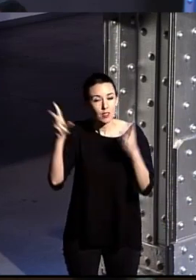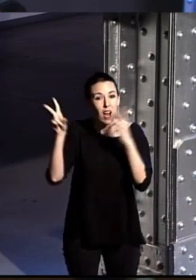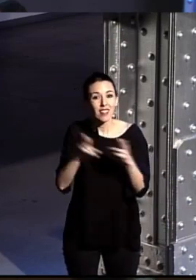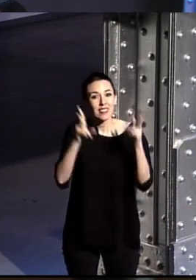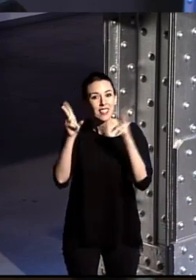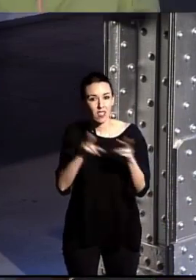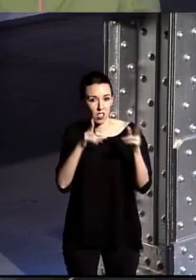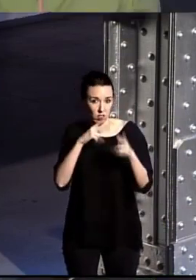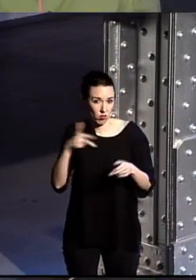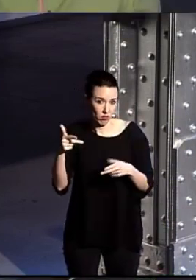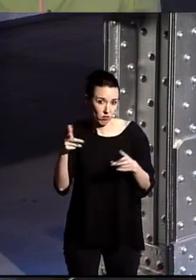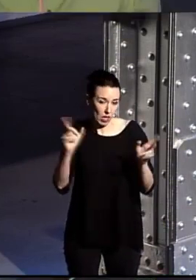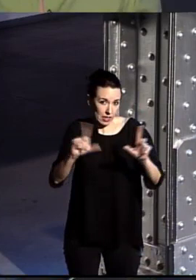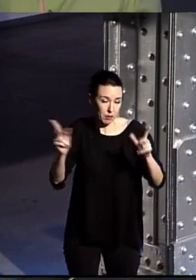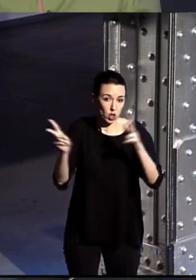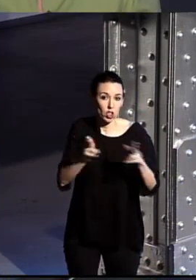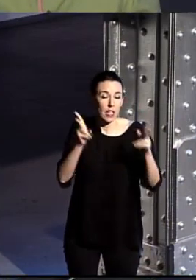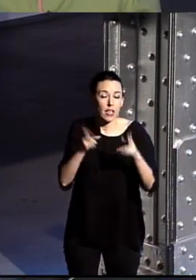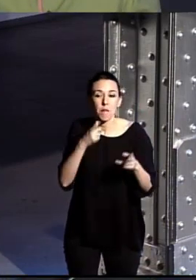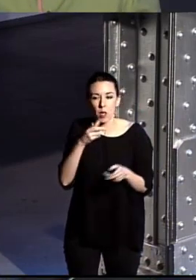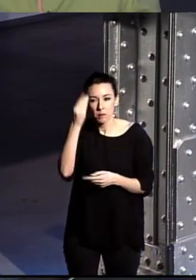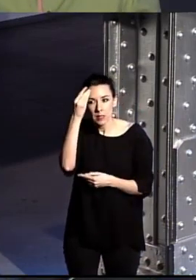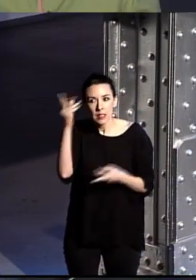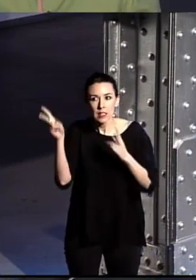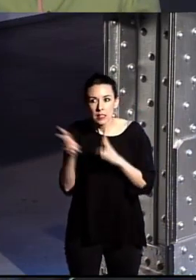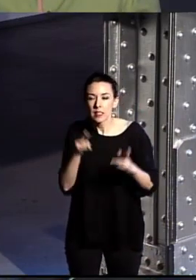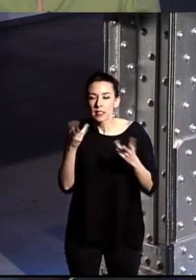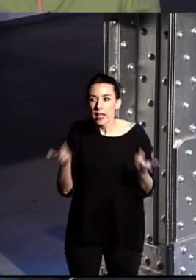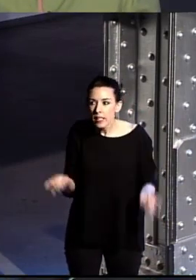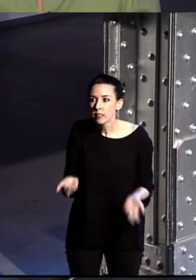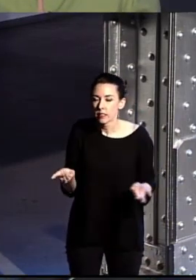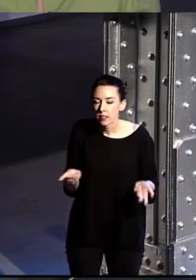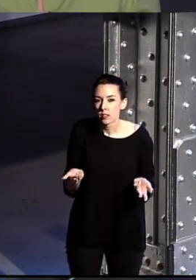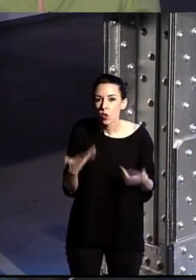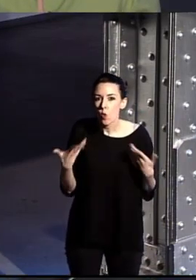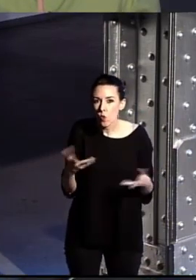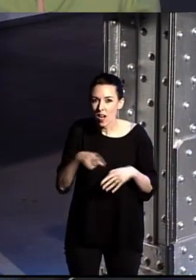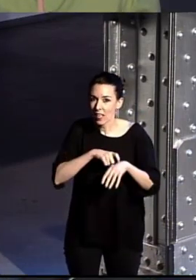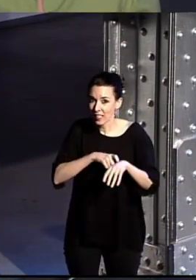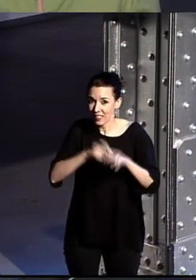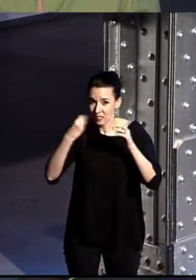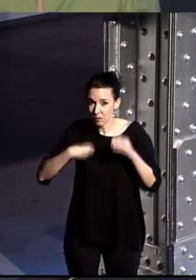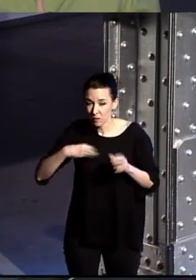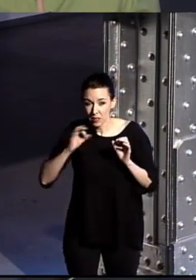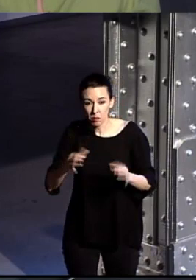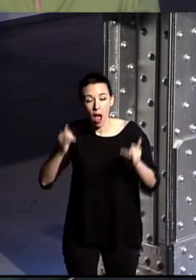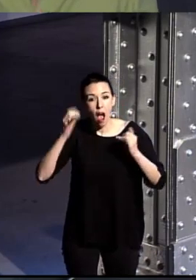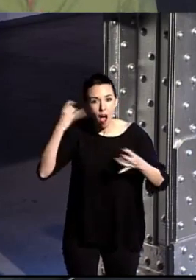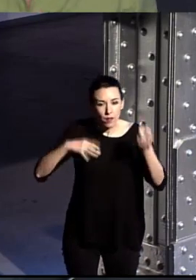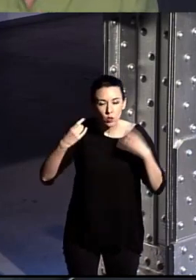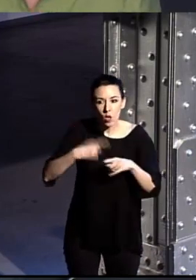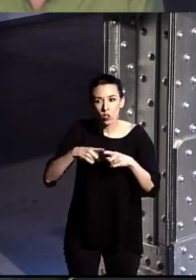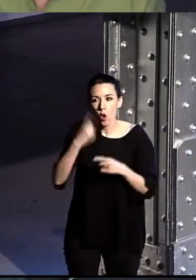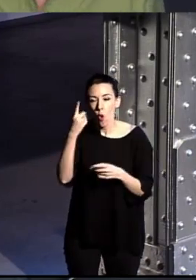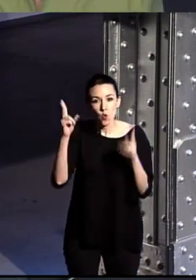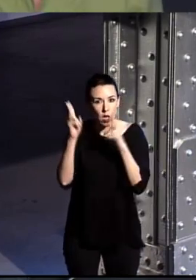series hoy en día, posiblemente, pero estoy pensando en qué serie puede tener esas mismas características de aventura. Hombre, hubo